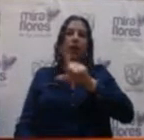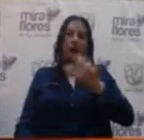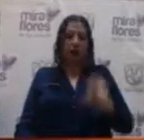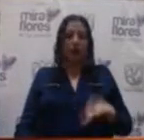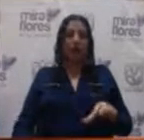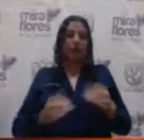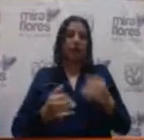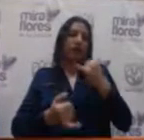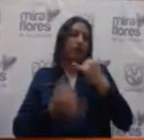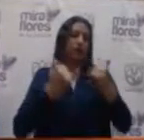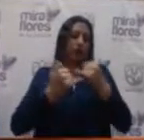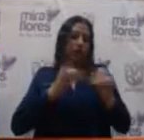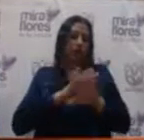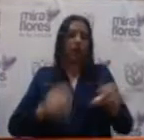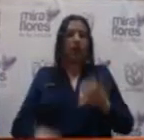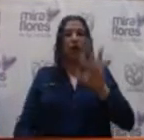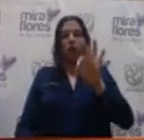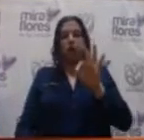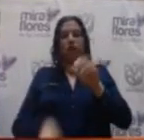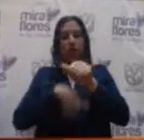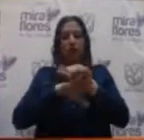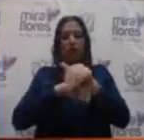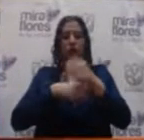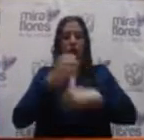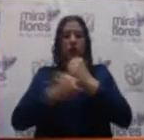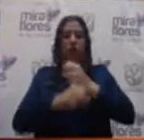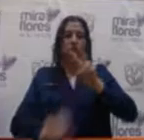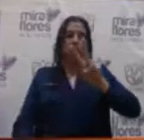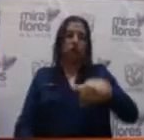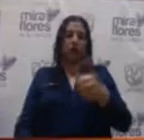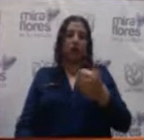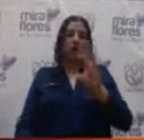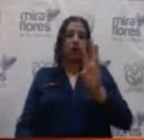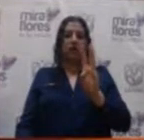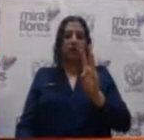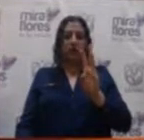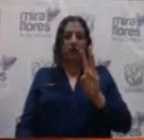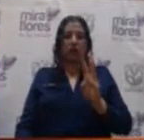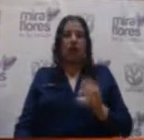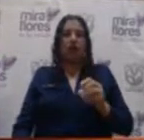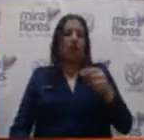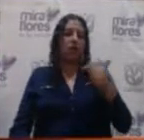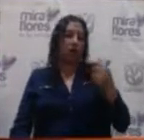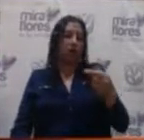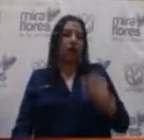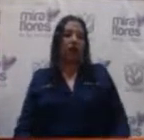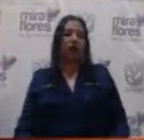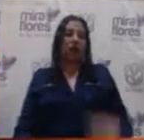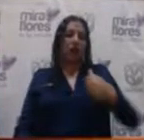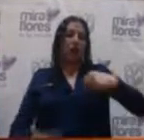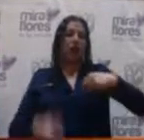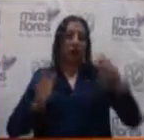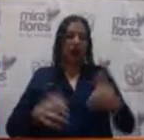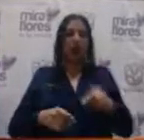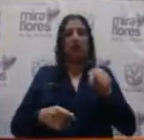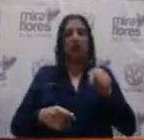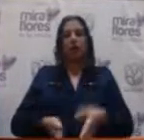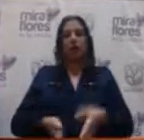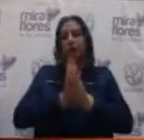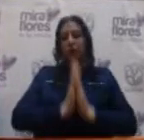el 9 de julio del 2016, por lo que el administrado debió solicitar una inspección técnica de